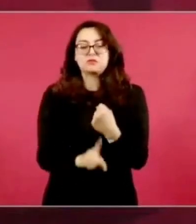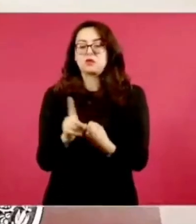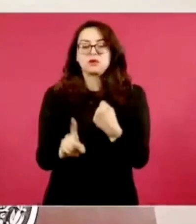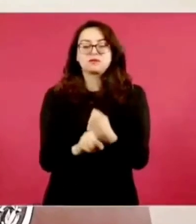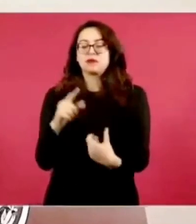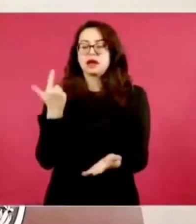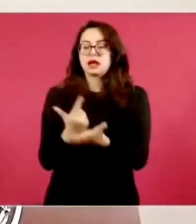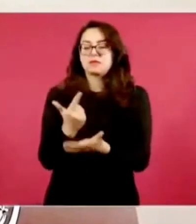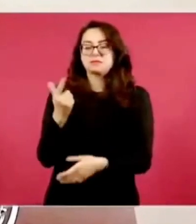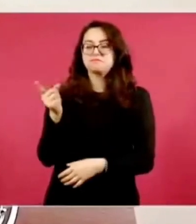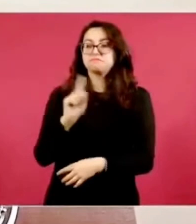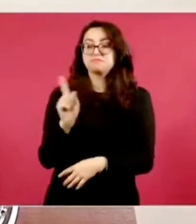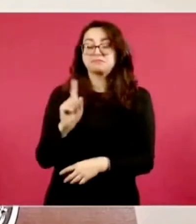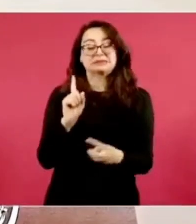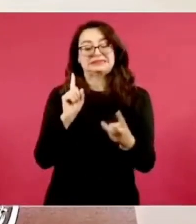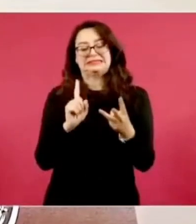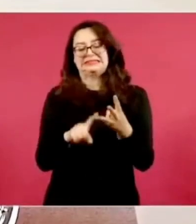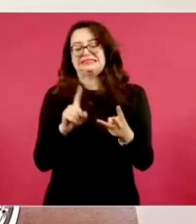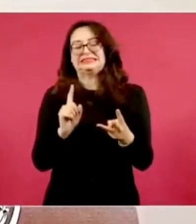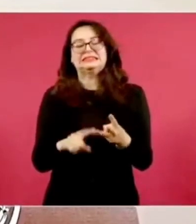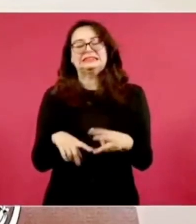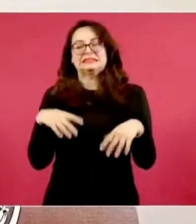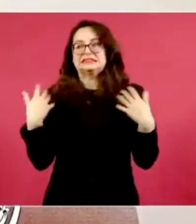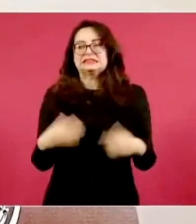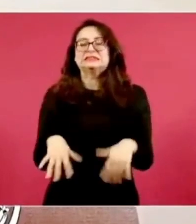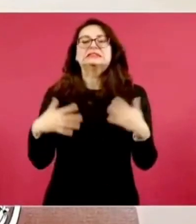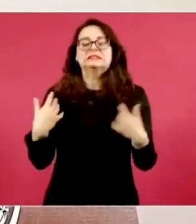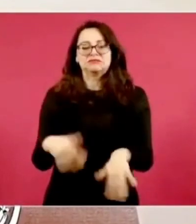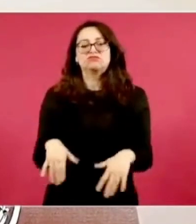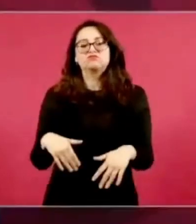esta crisis del fentanilo,